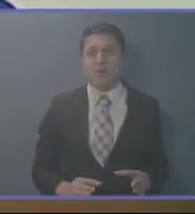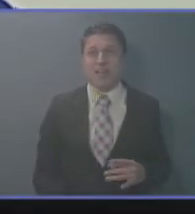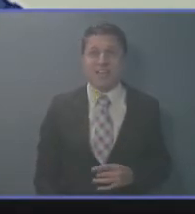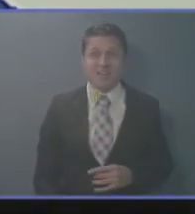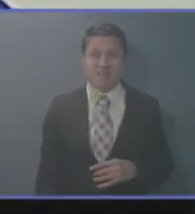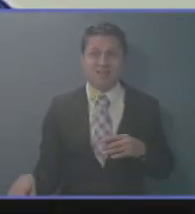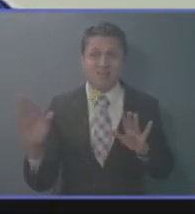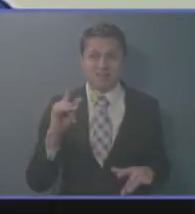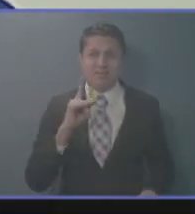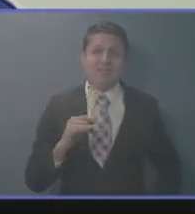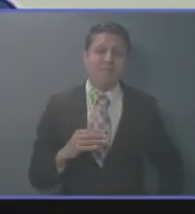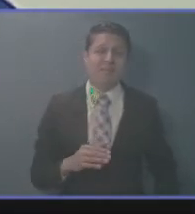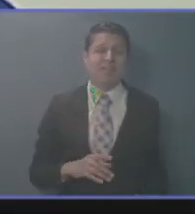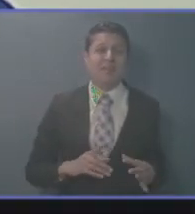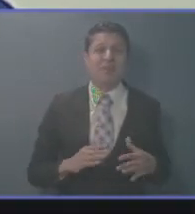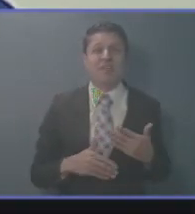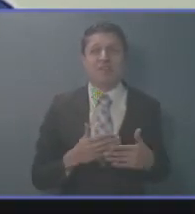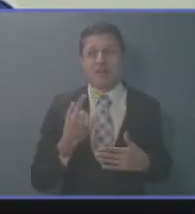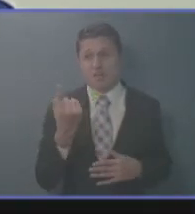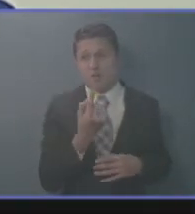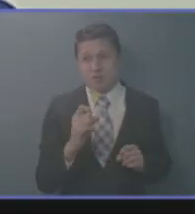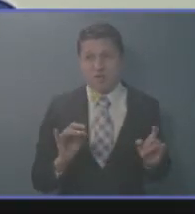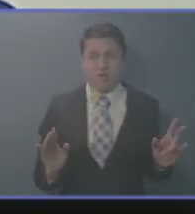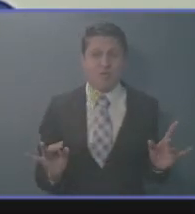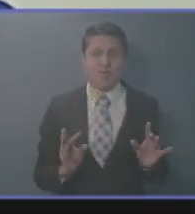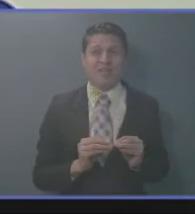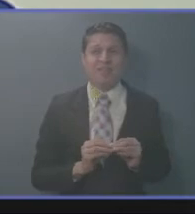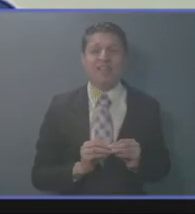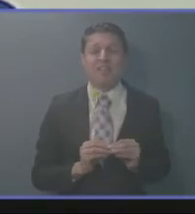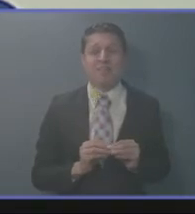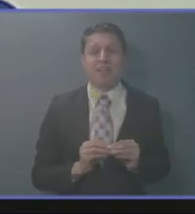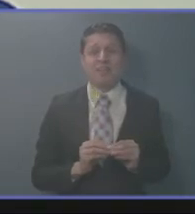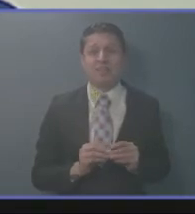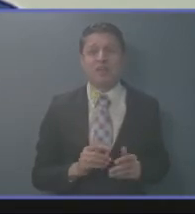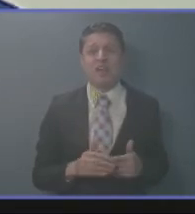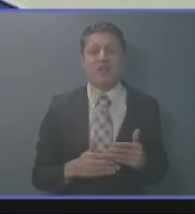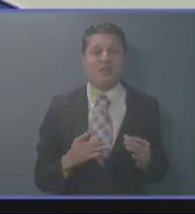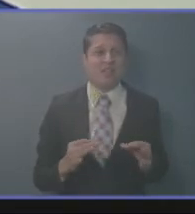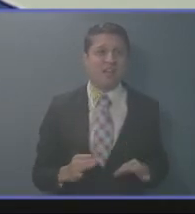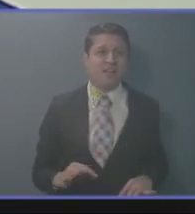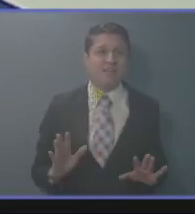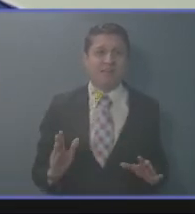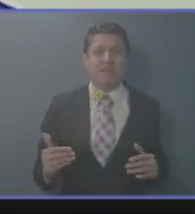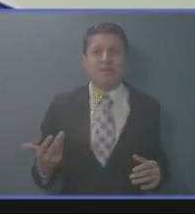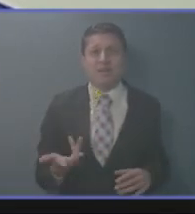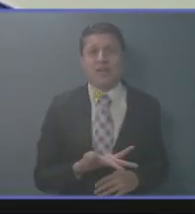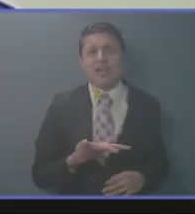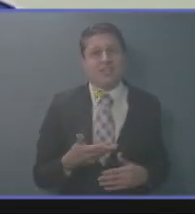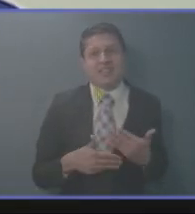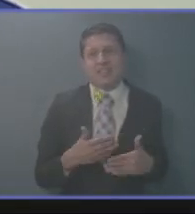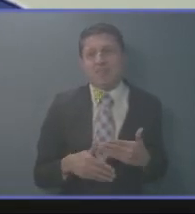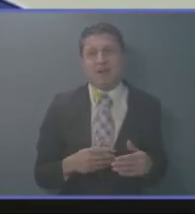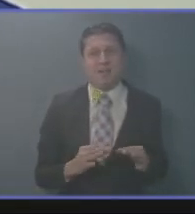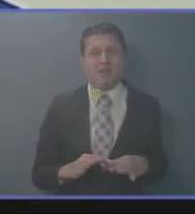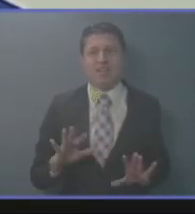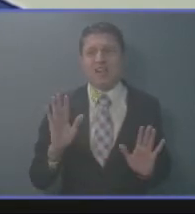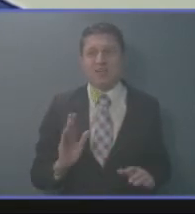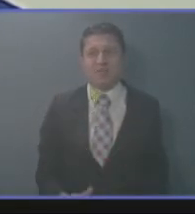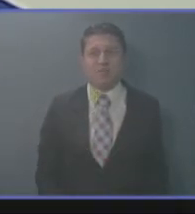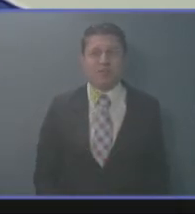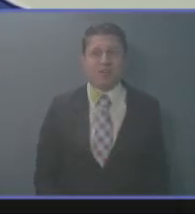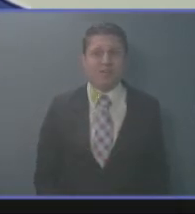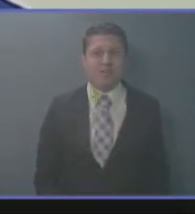persona podrá circular ni reunirse en el territorio de la República, salvo excepciones señaladas en el mismo. Romano